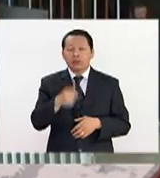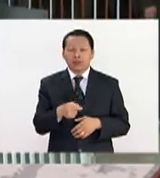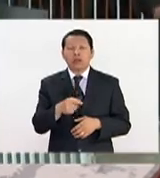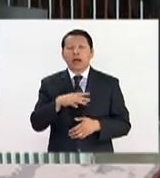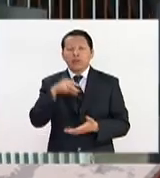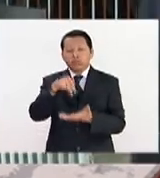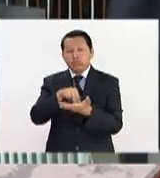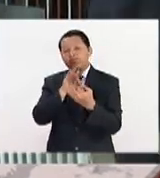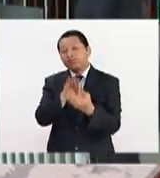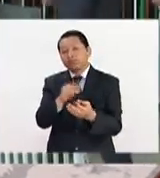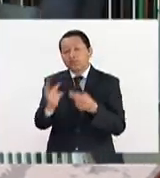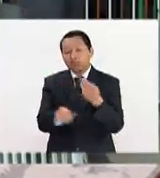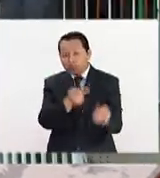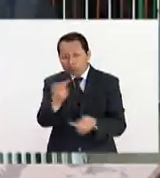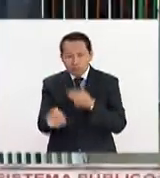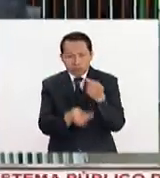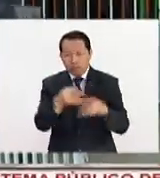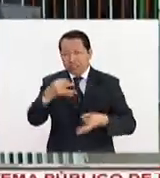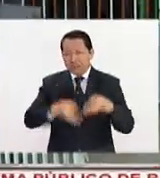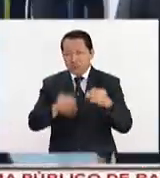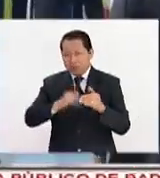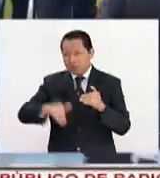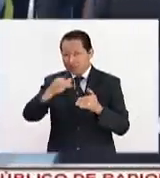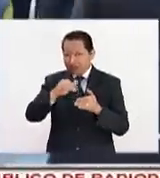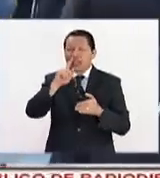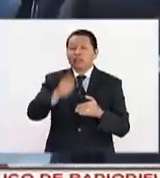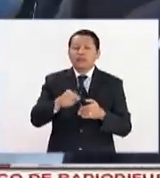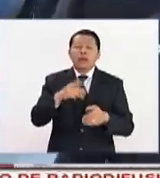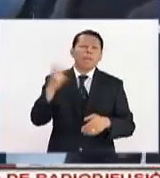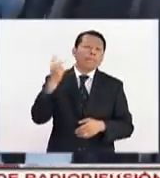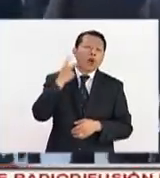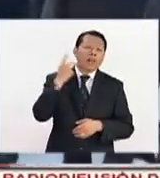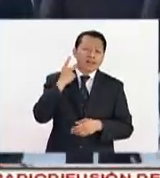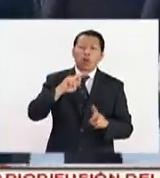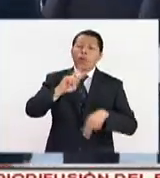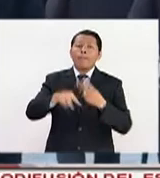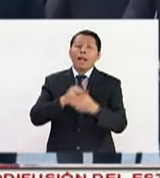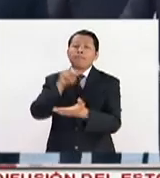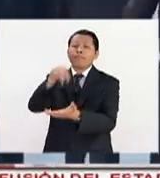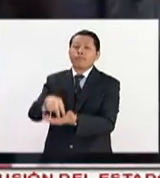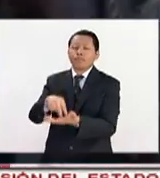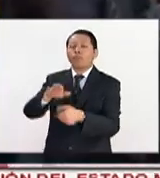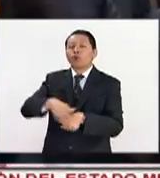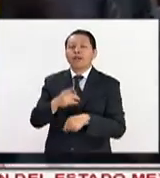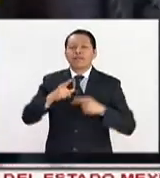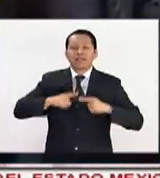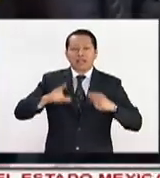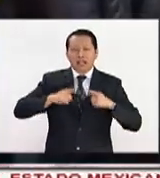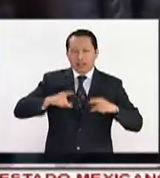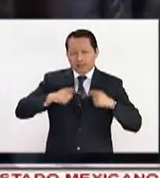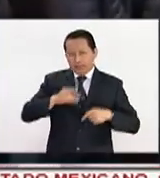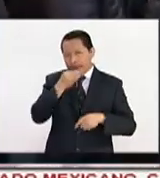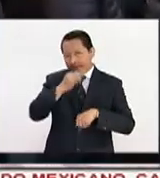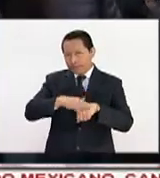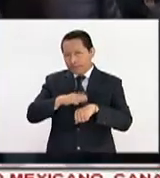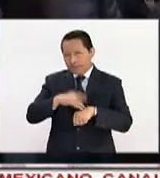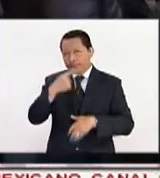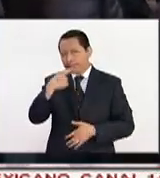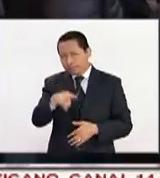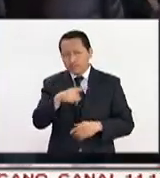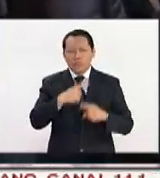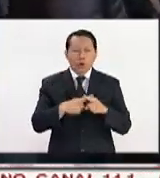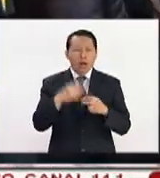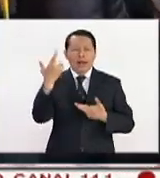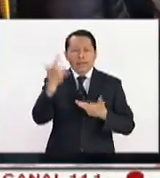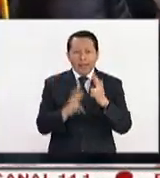interrogados por el magistrado del Tribunal Supremo. Los políticos acudieron a declarar luego de que la Fiscalía presentó una querella por rebelión